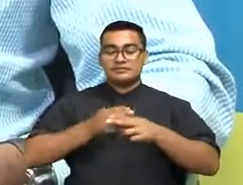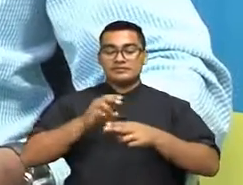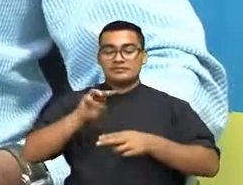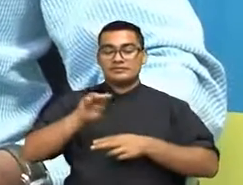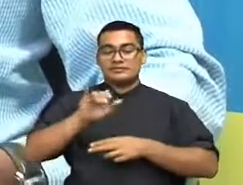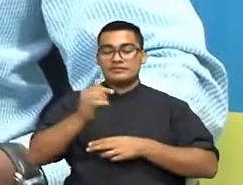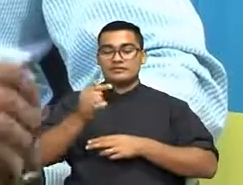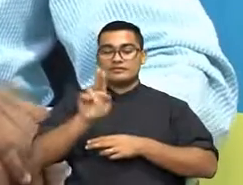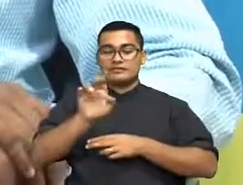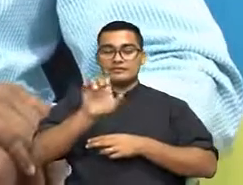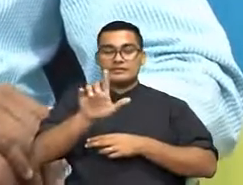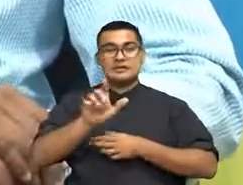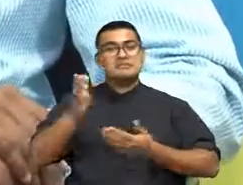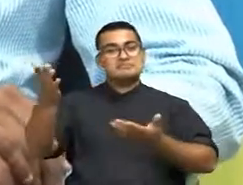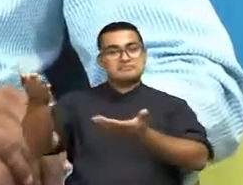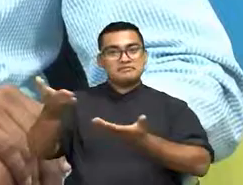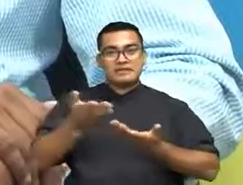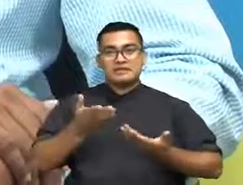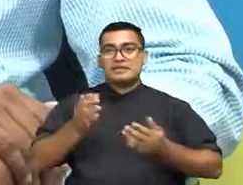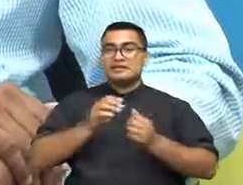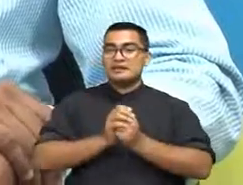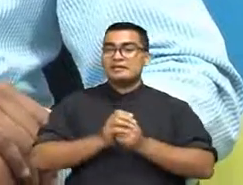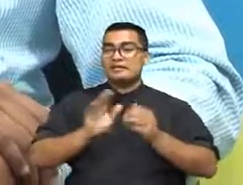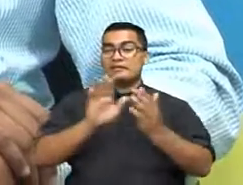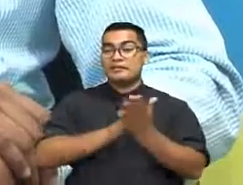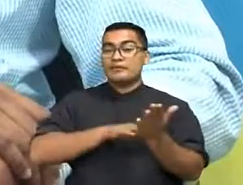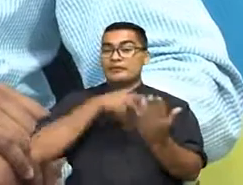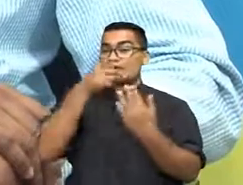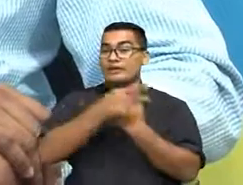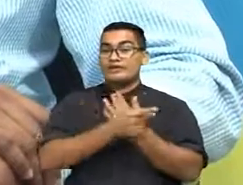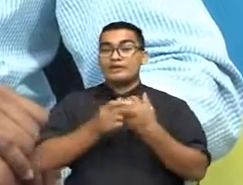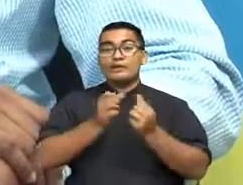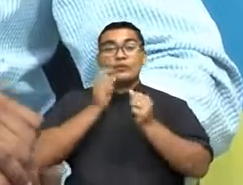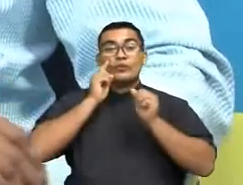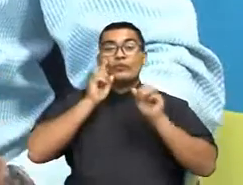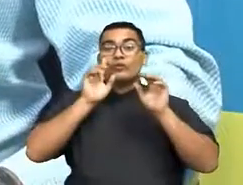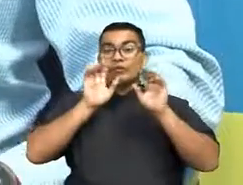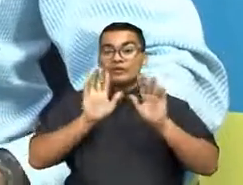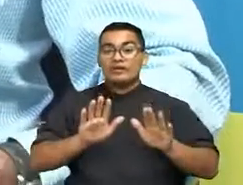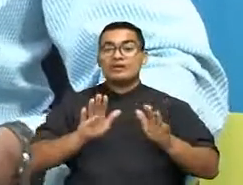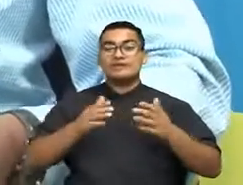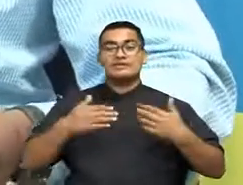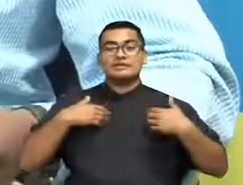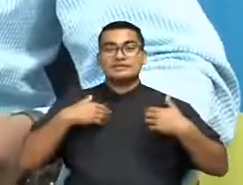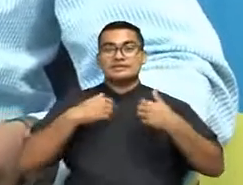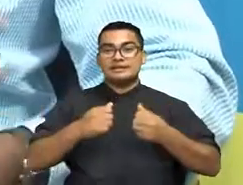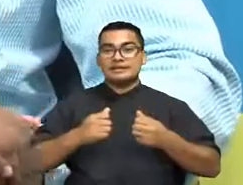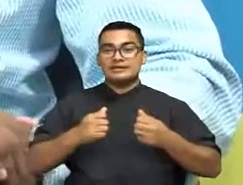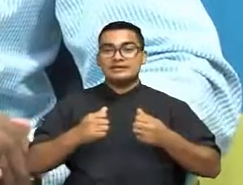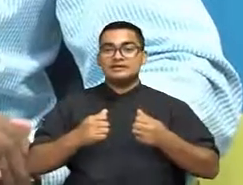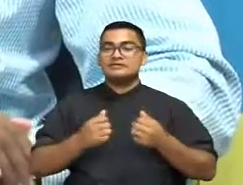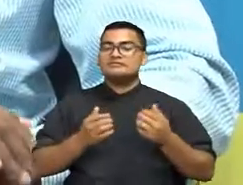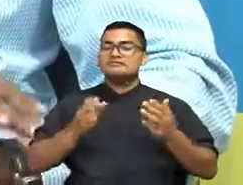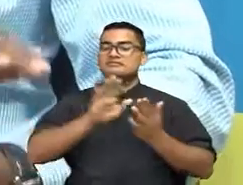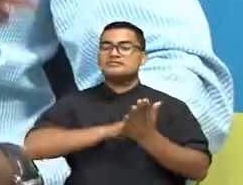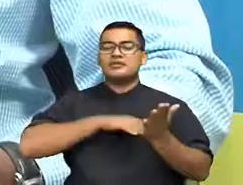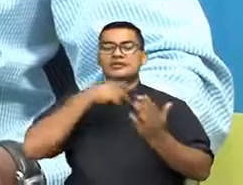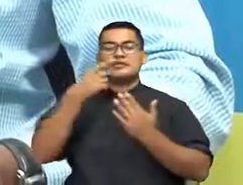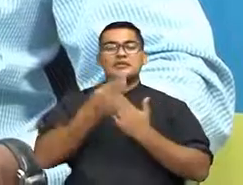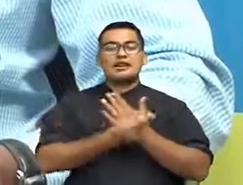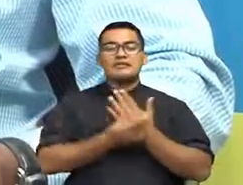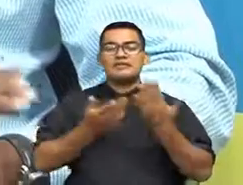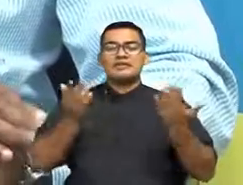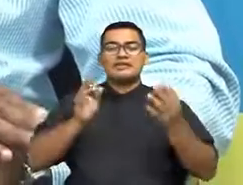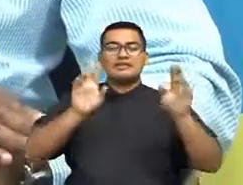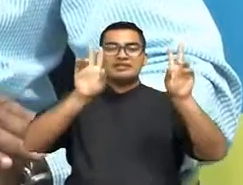Mena y les doy la bienvenida a un programa más de Prevenir es Salud, un programa donde estamos conversando sobre